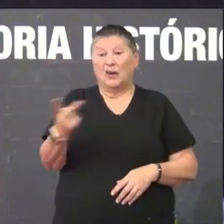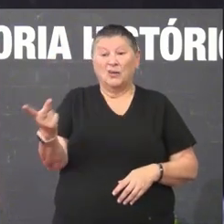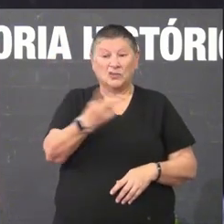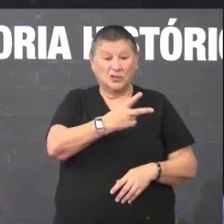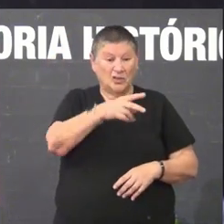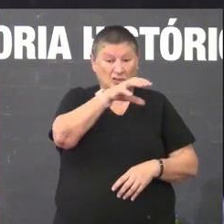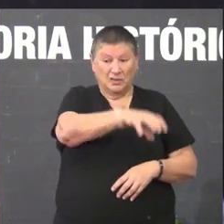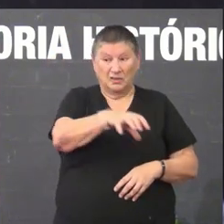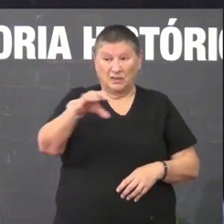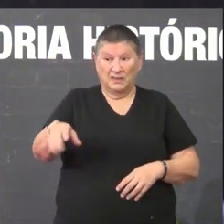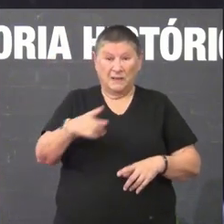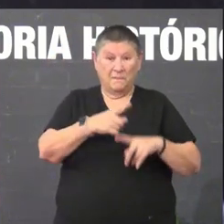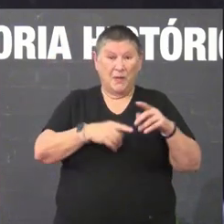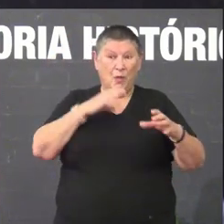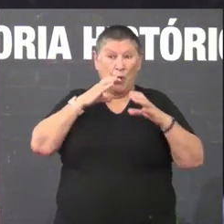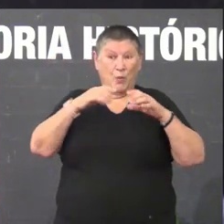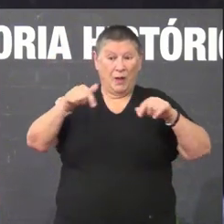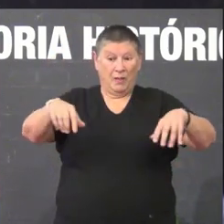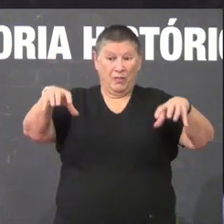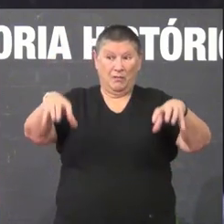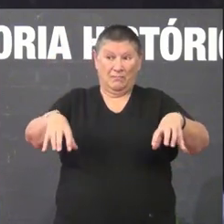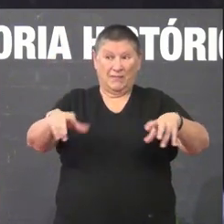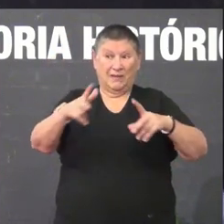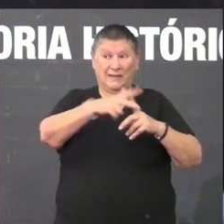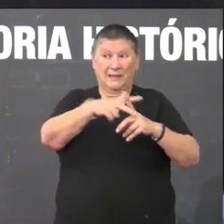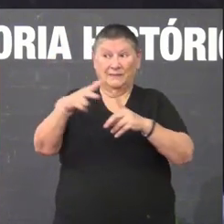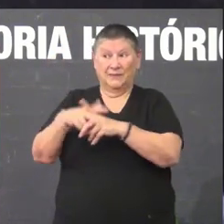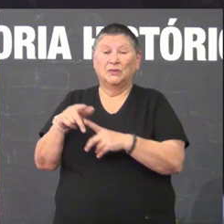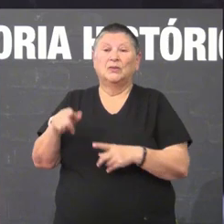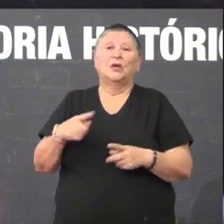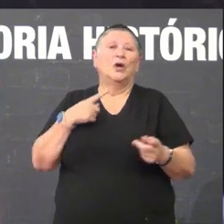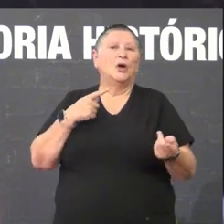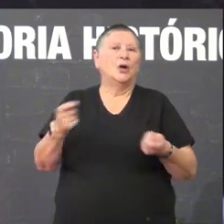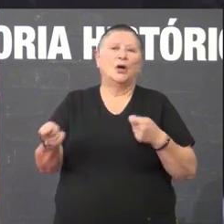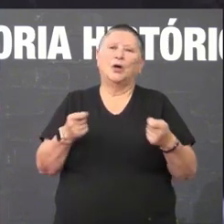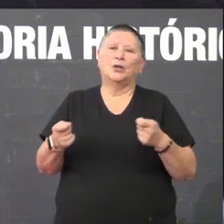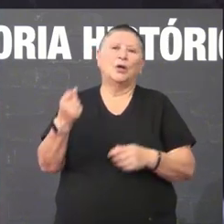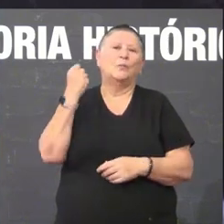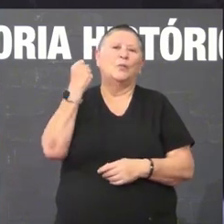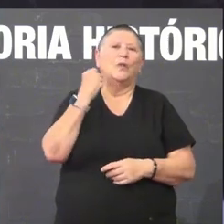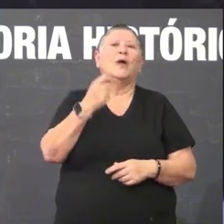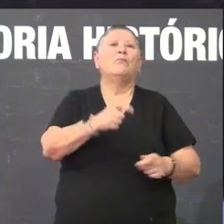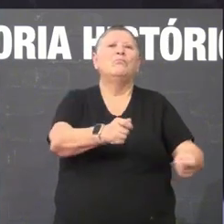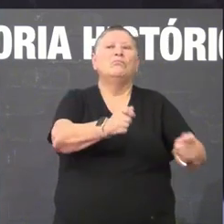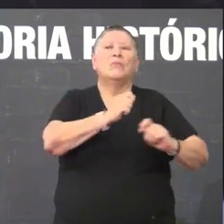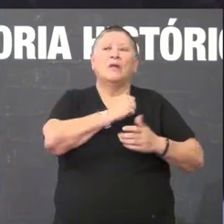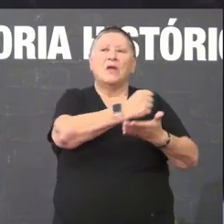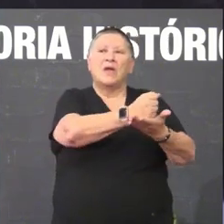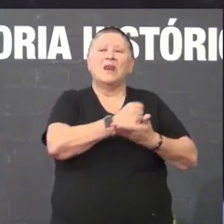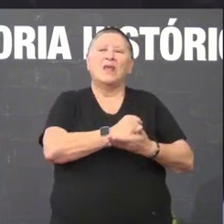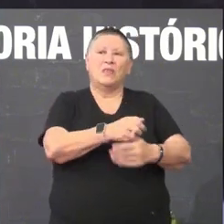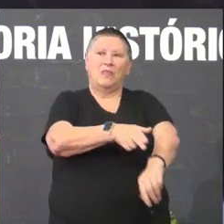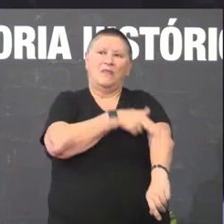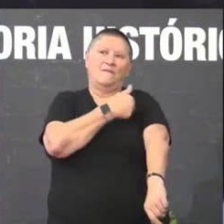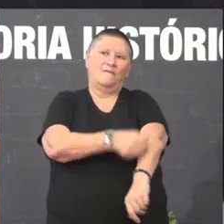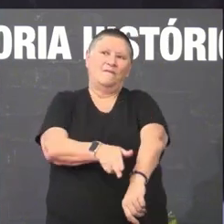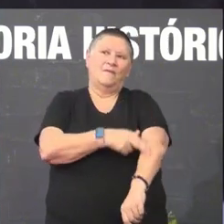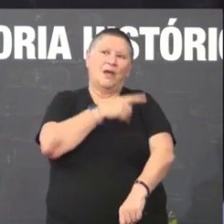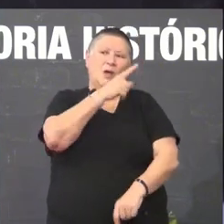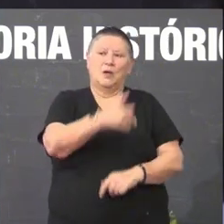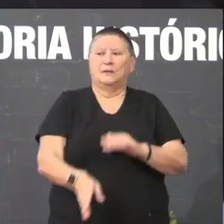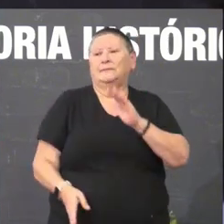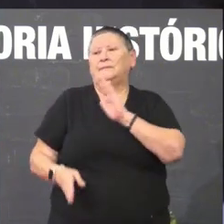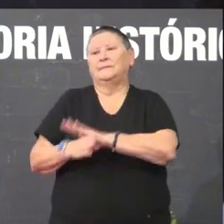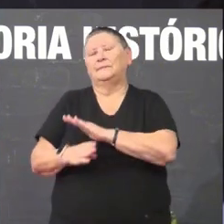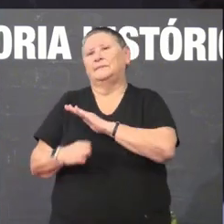los grandes medios de comunicación en este país y que controla esa estructura de poder heredada del franquismo que sigue operando a día